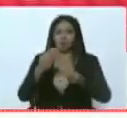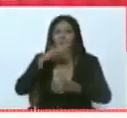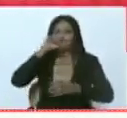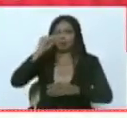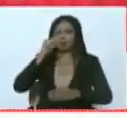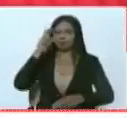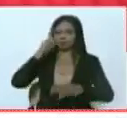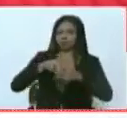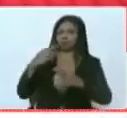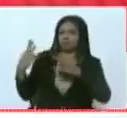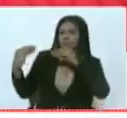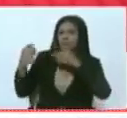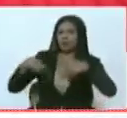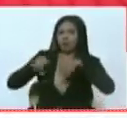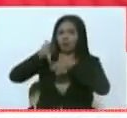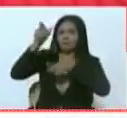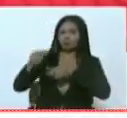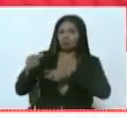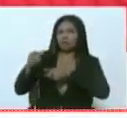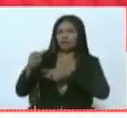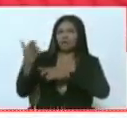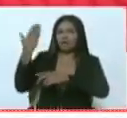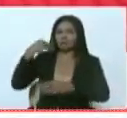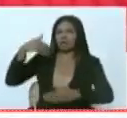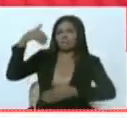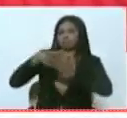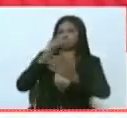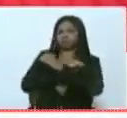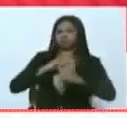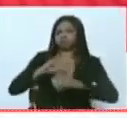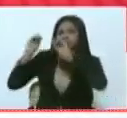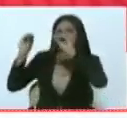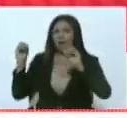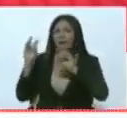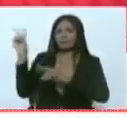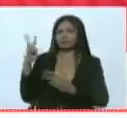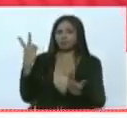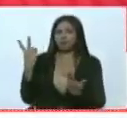Maduro se sienta a hablar con la gente que llama a una intervención militar a Venezuela?